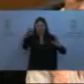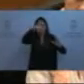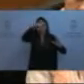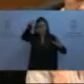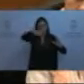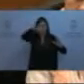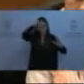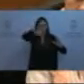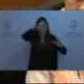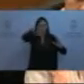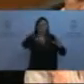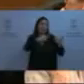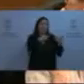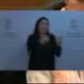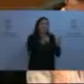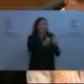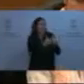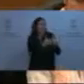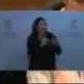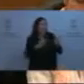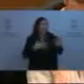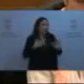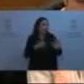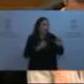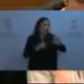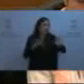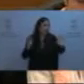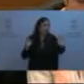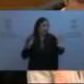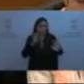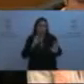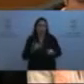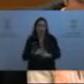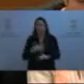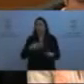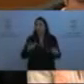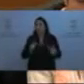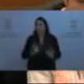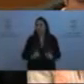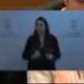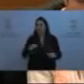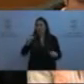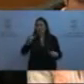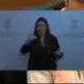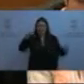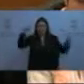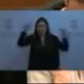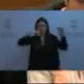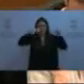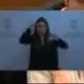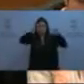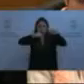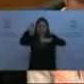Pero bueno, como ustedes están en seguimiento, me imagino que esto no tendrá ningún tipo de incidencia. Entraba por todos los lados. Entonces,